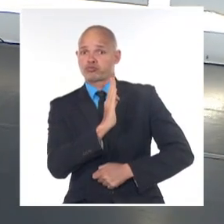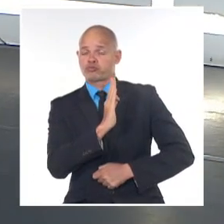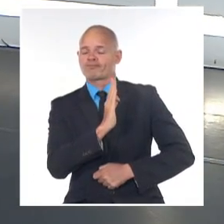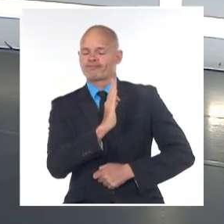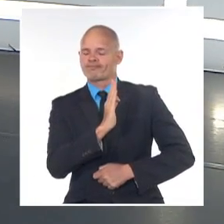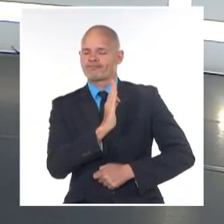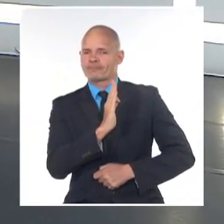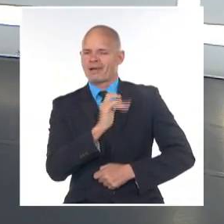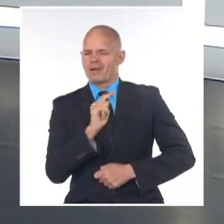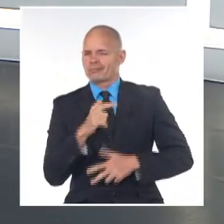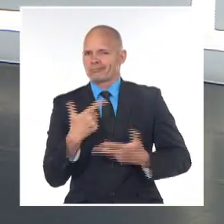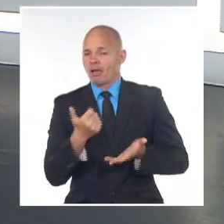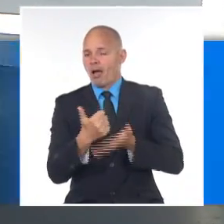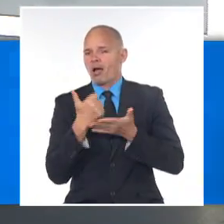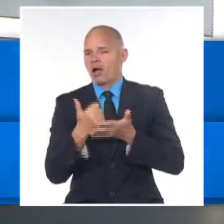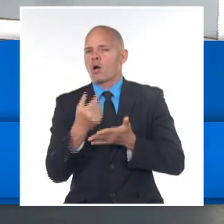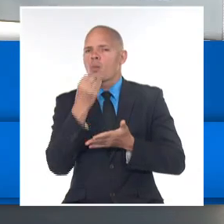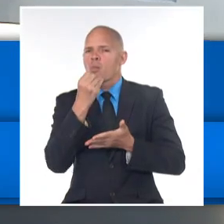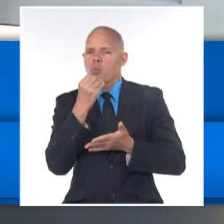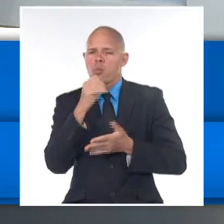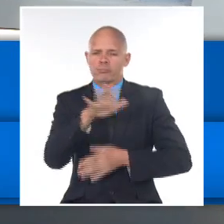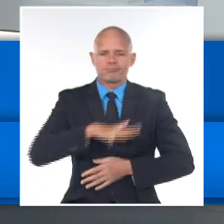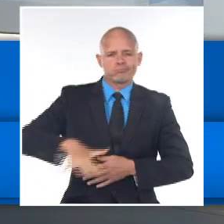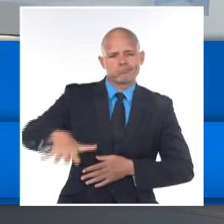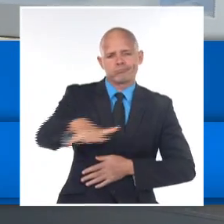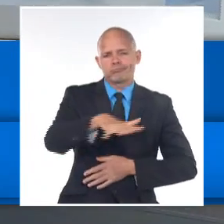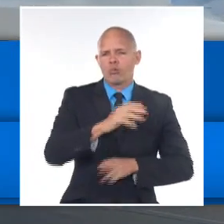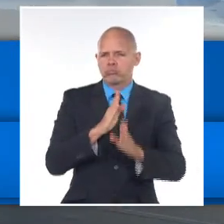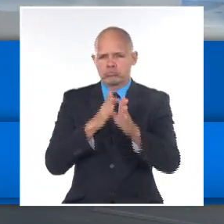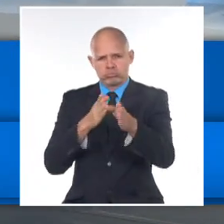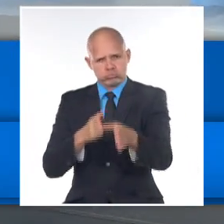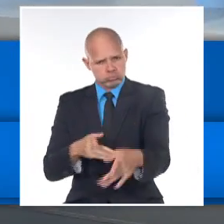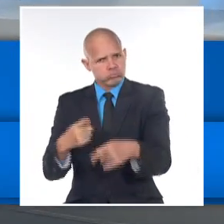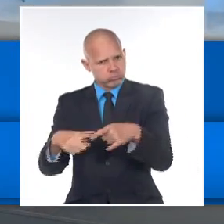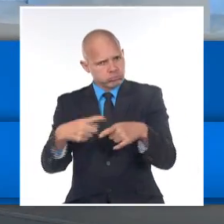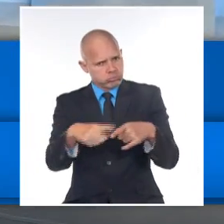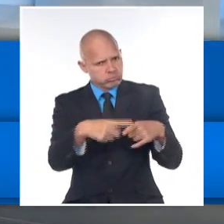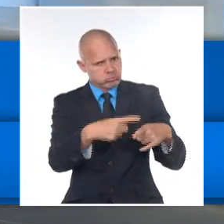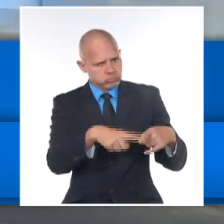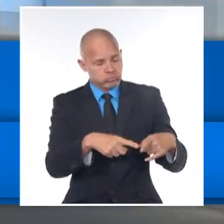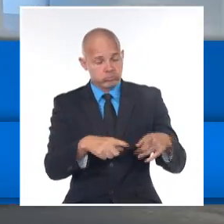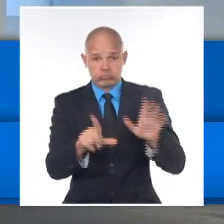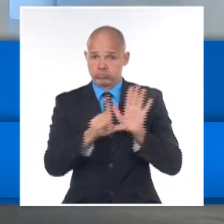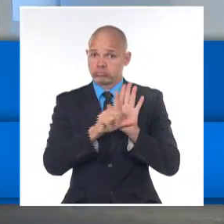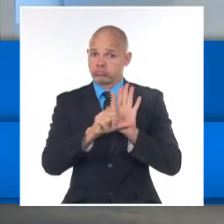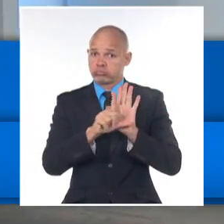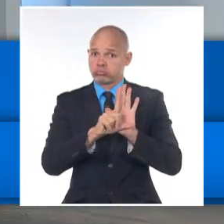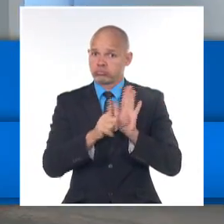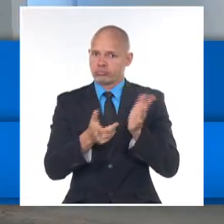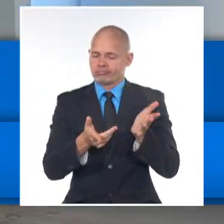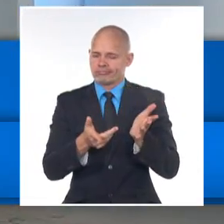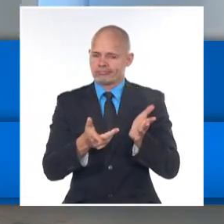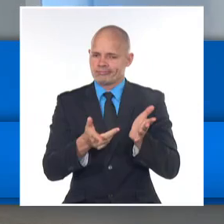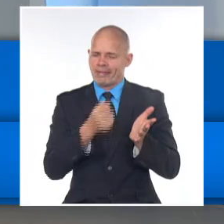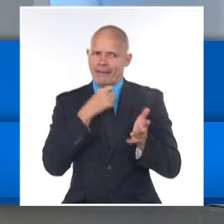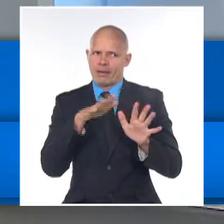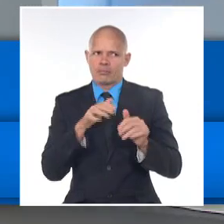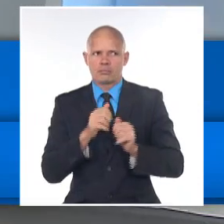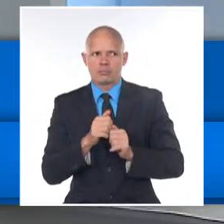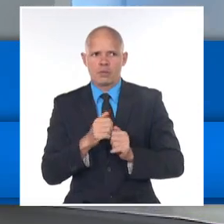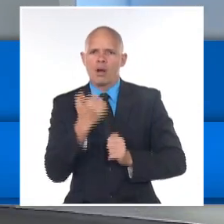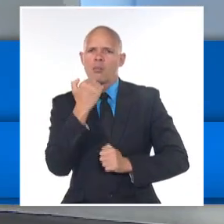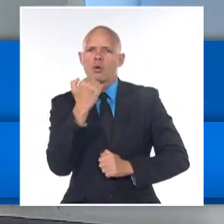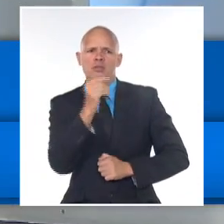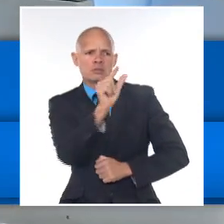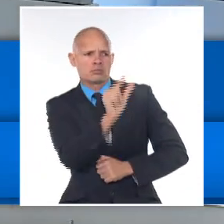de convivencia colectiva que la mayoría aceptamos como apropiados, como correctos. Hablo, por ejemplo, del respeto a un policía,